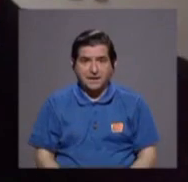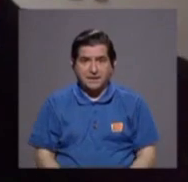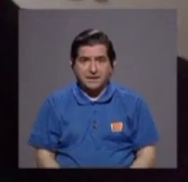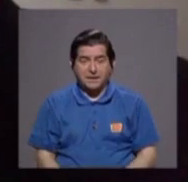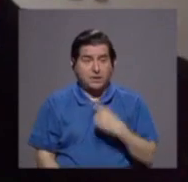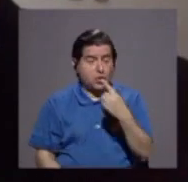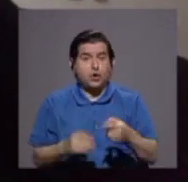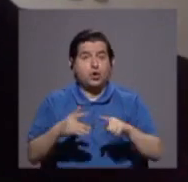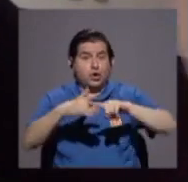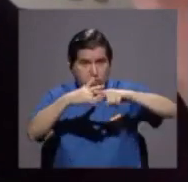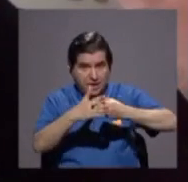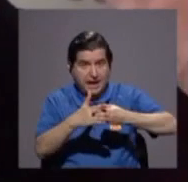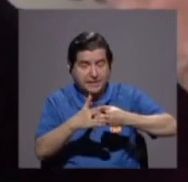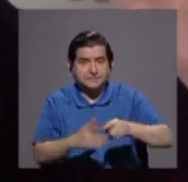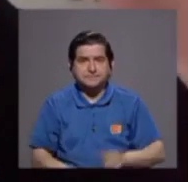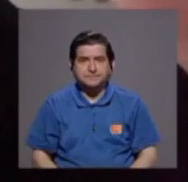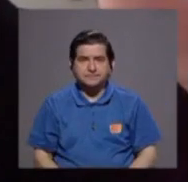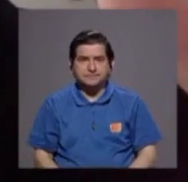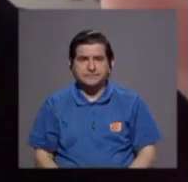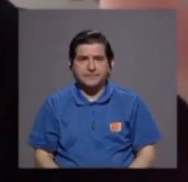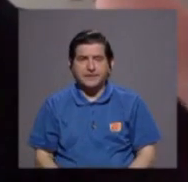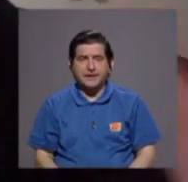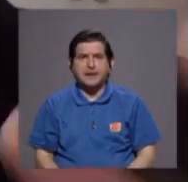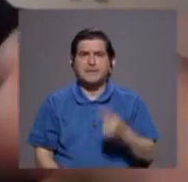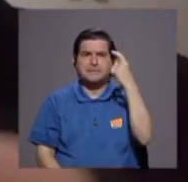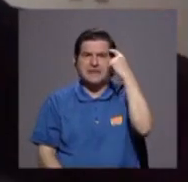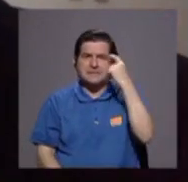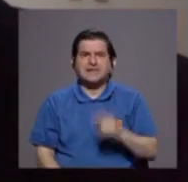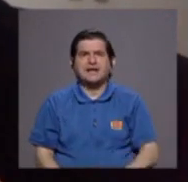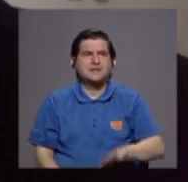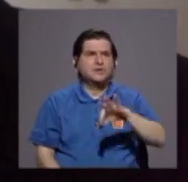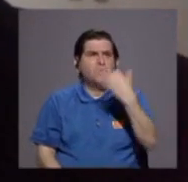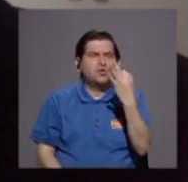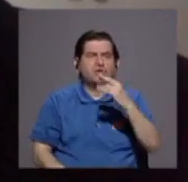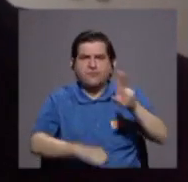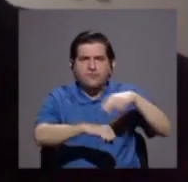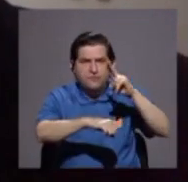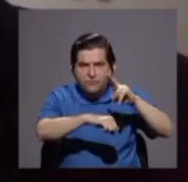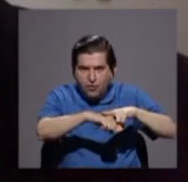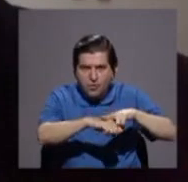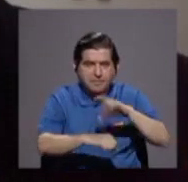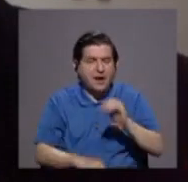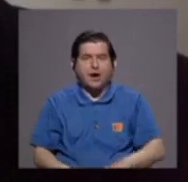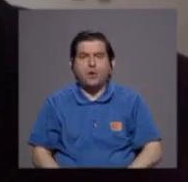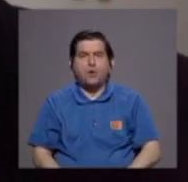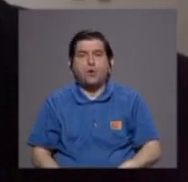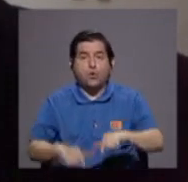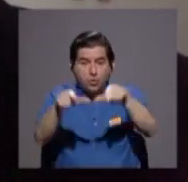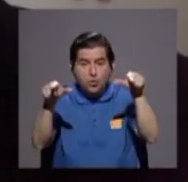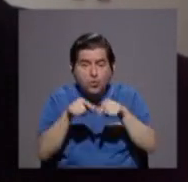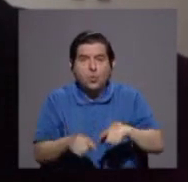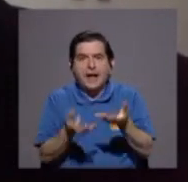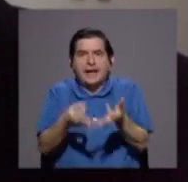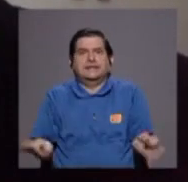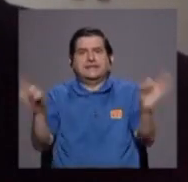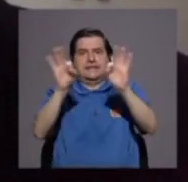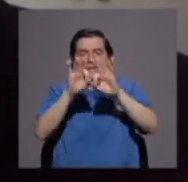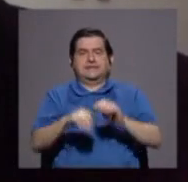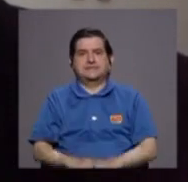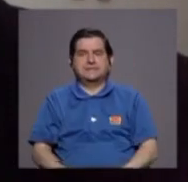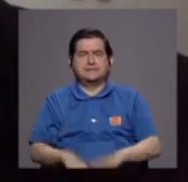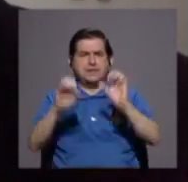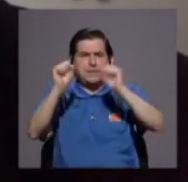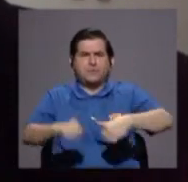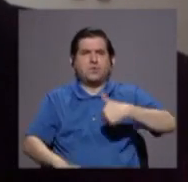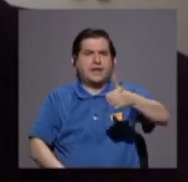al principio, que en agregados nacionales y también en estados clave, porque está de por medio quién